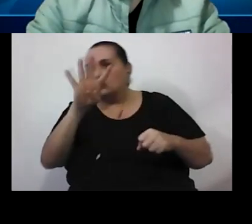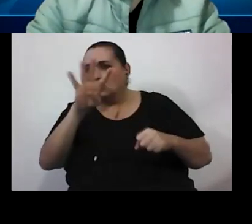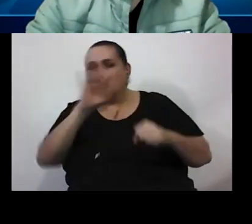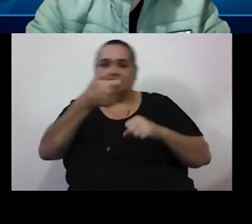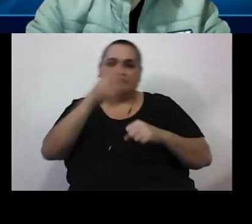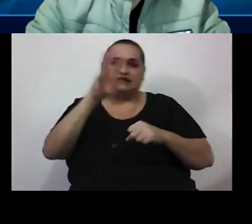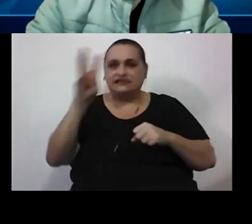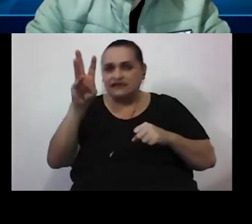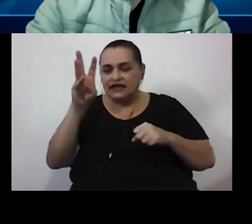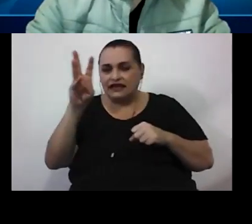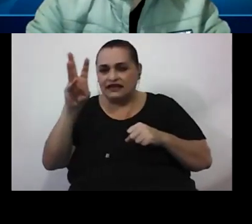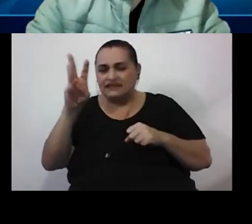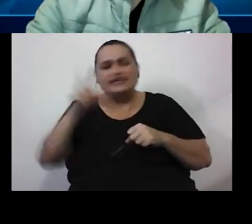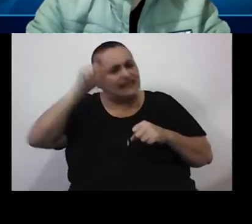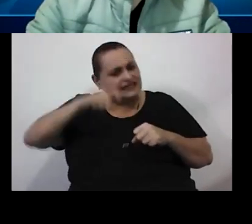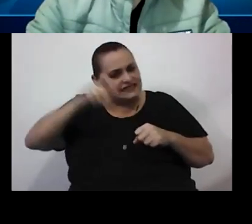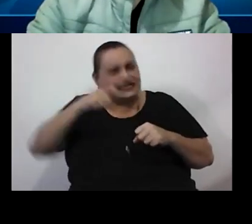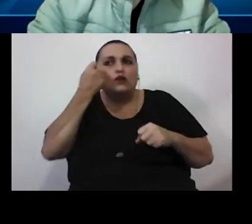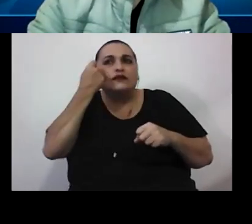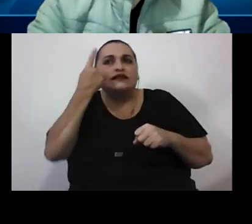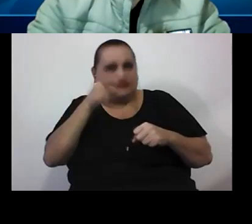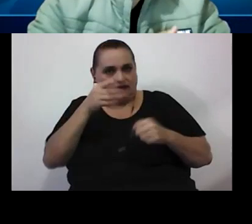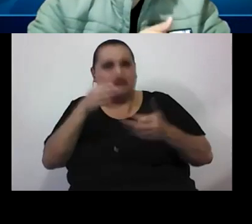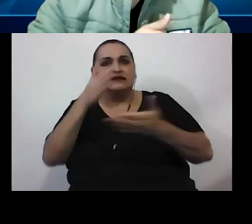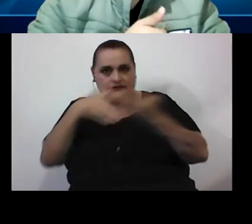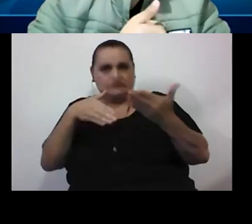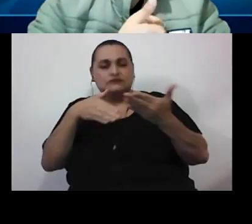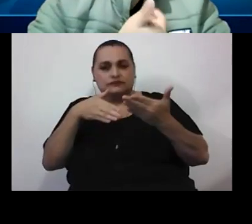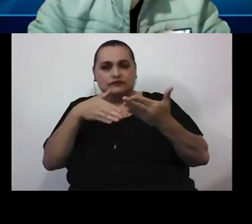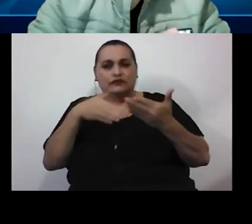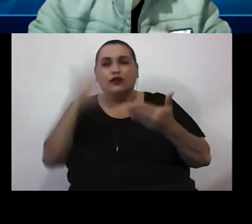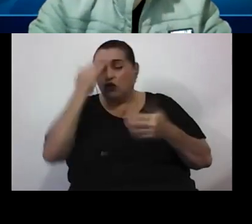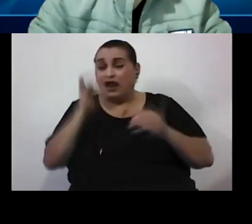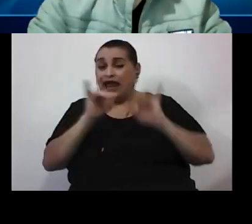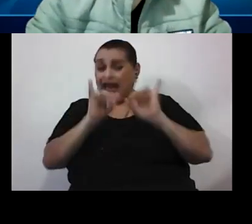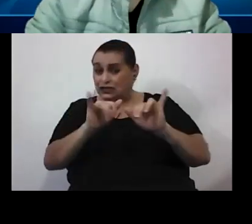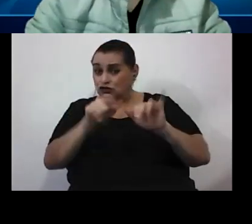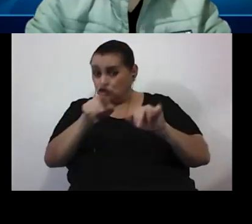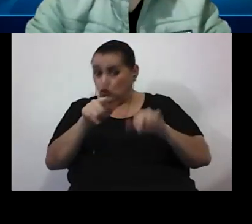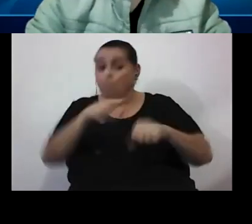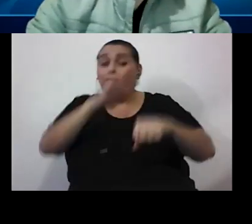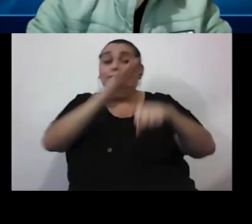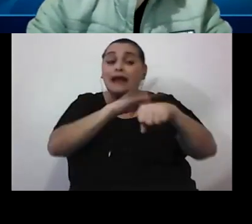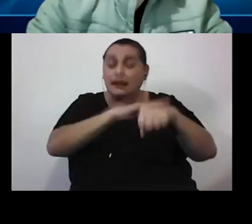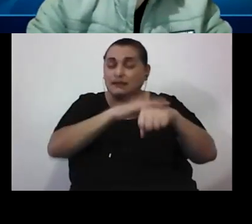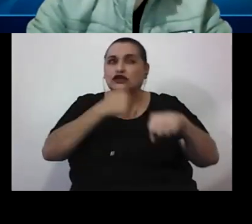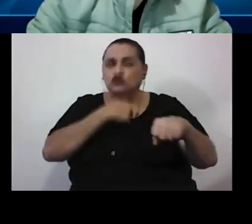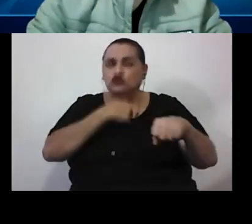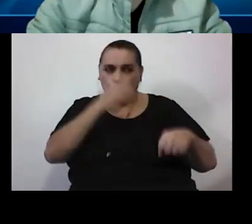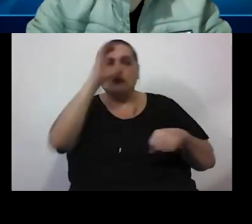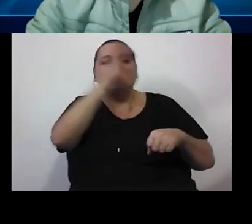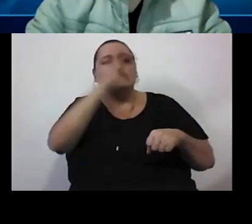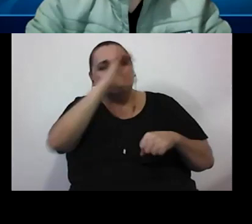16. Es necesario entender esto, porque es lo que me va a permitir buscar las mejores estrategias para